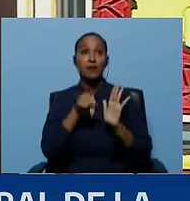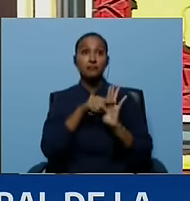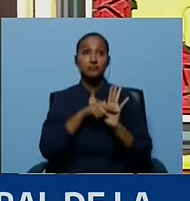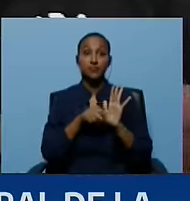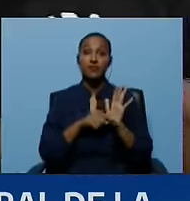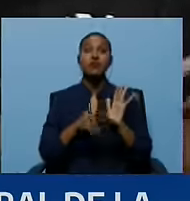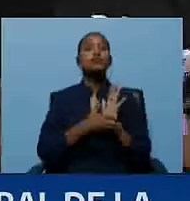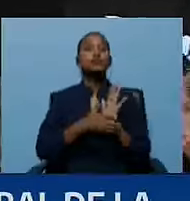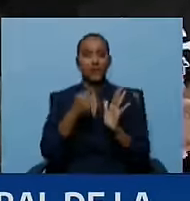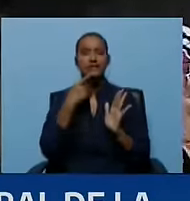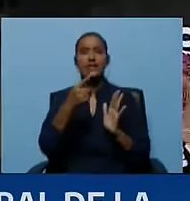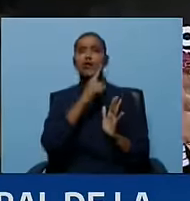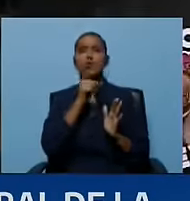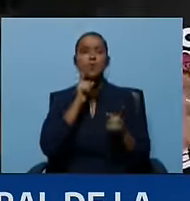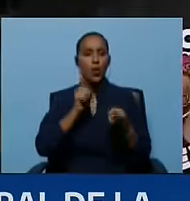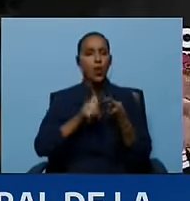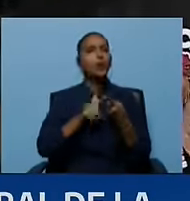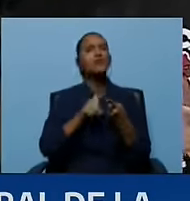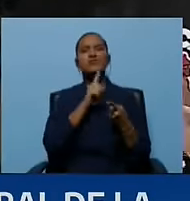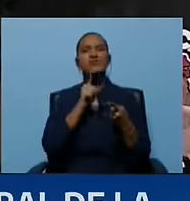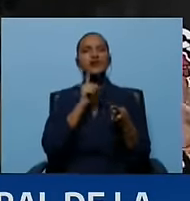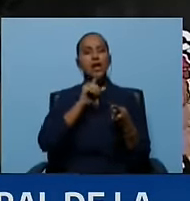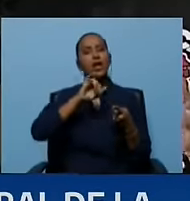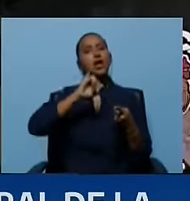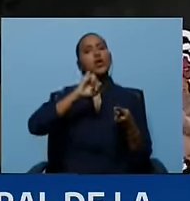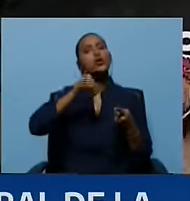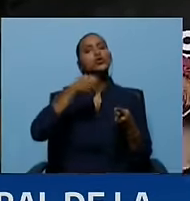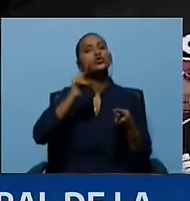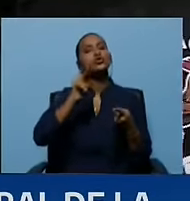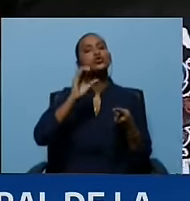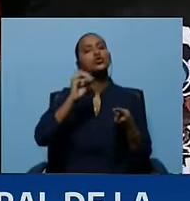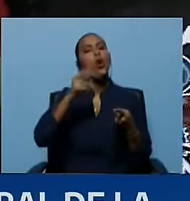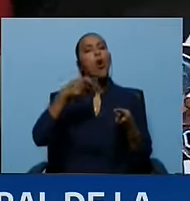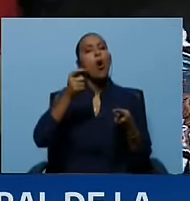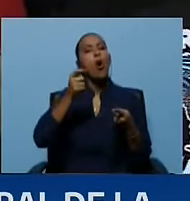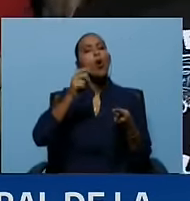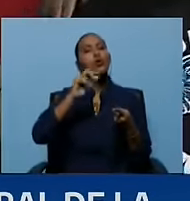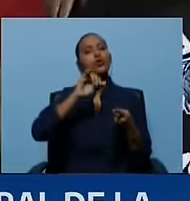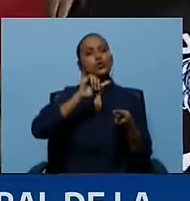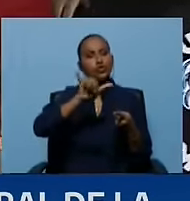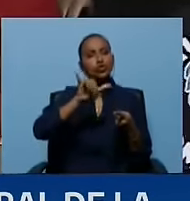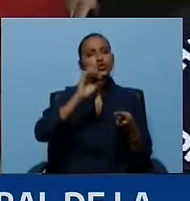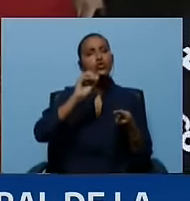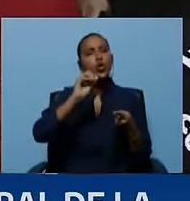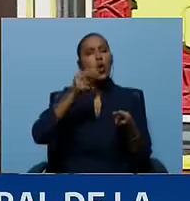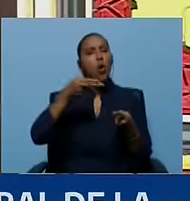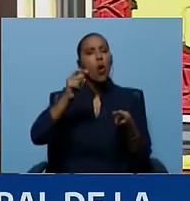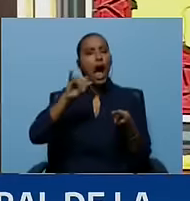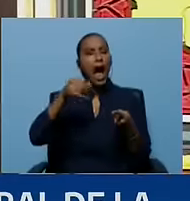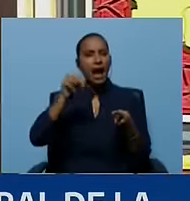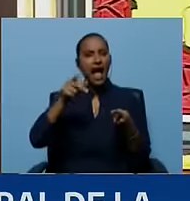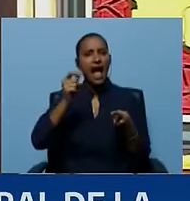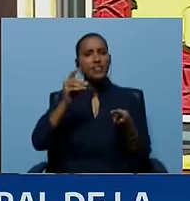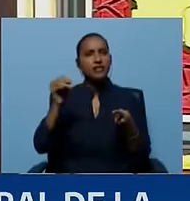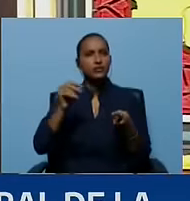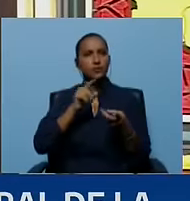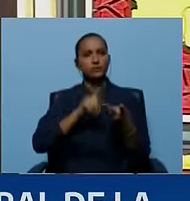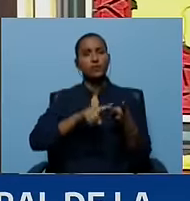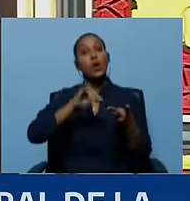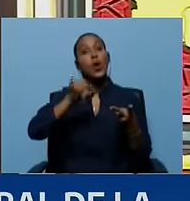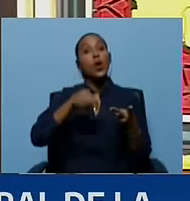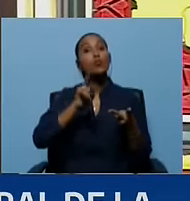nombres. Uno se llama Johanderson. Johanderson Alexander se llama uno.